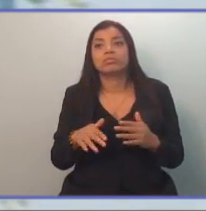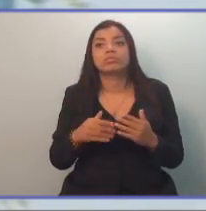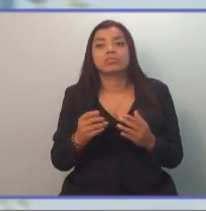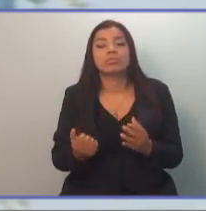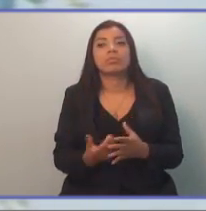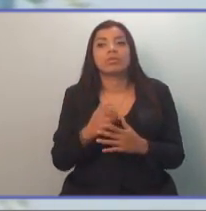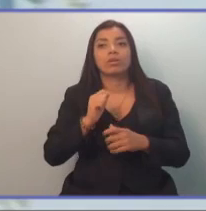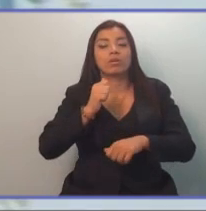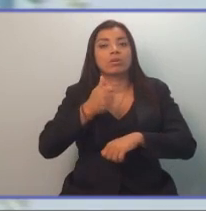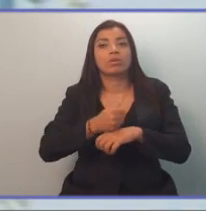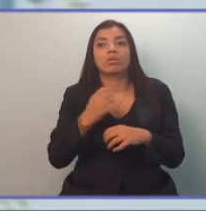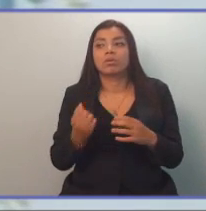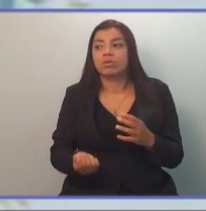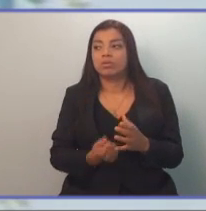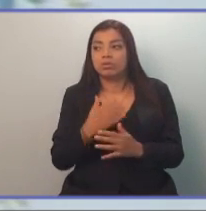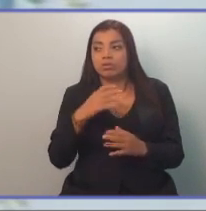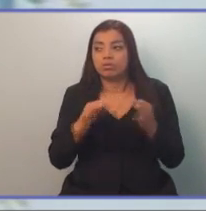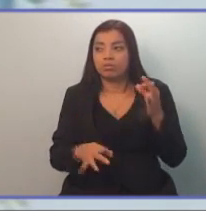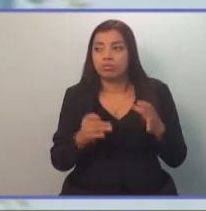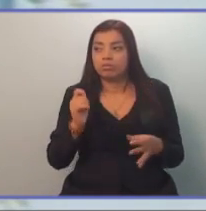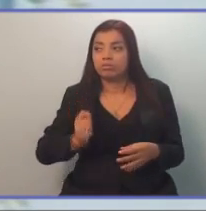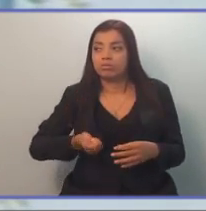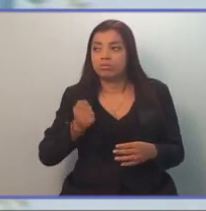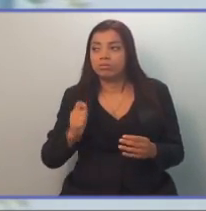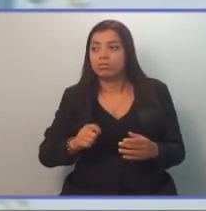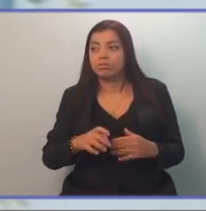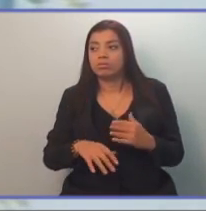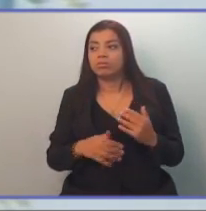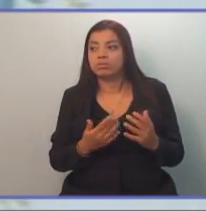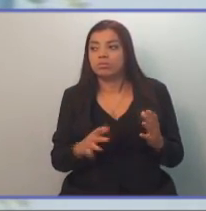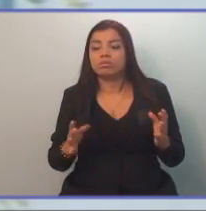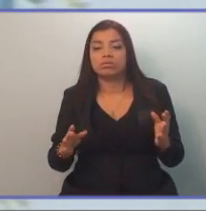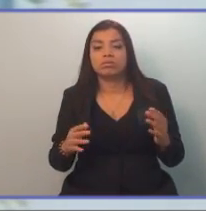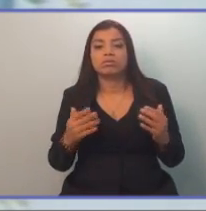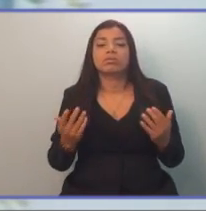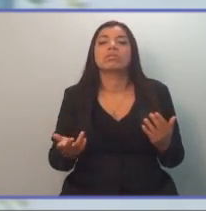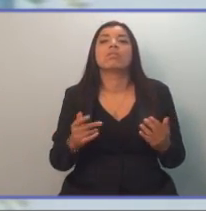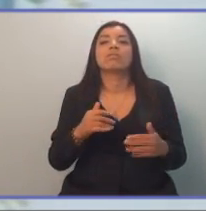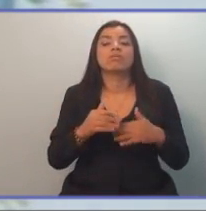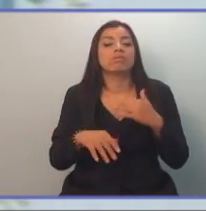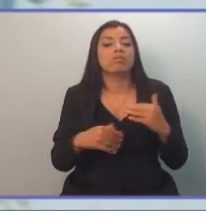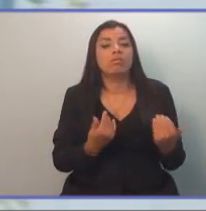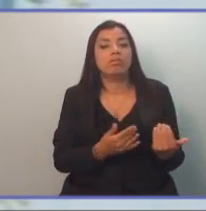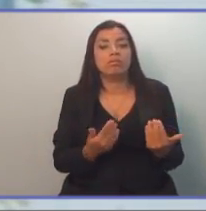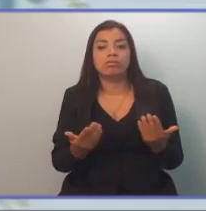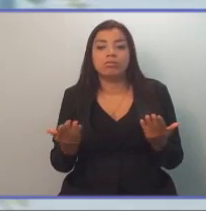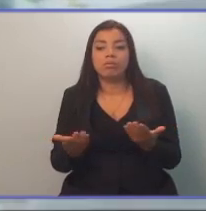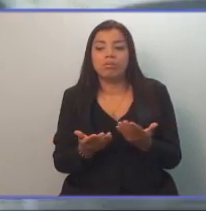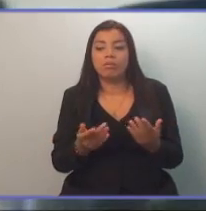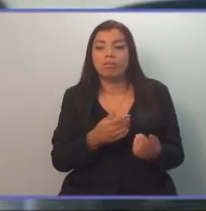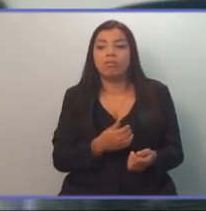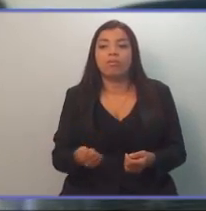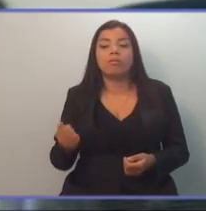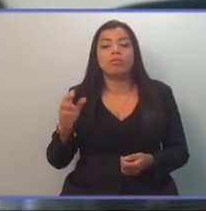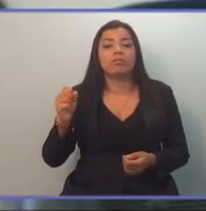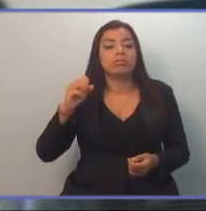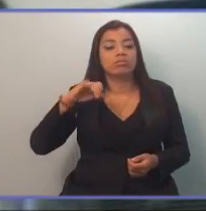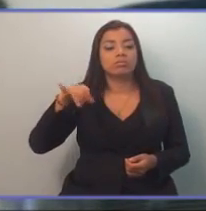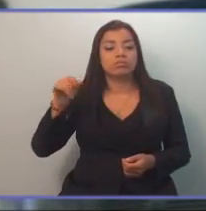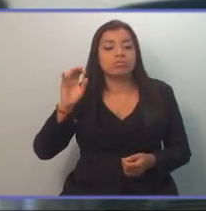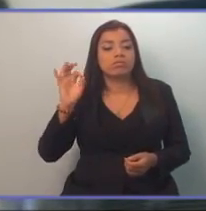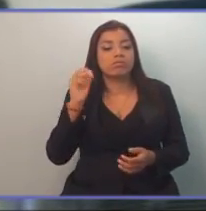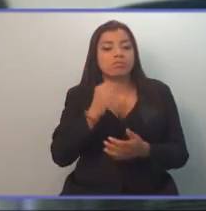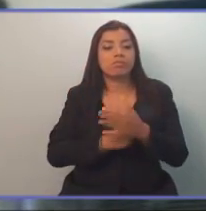nuevos tribunales y así con las especializaciones que se han ido creando, la Corte ha hecho su mejor esfuerzo